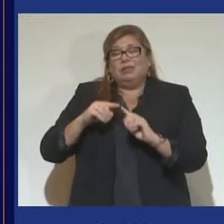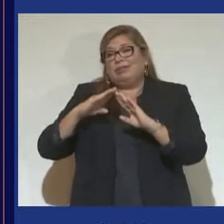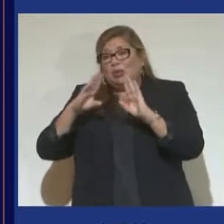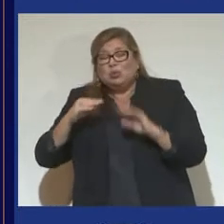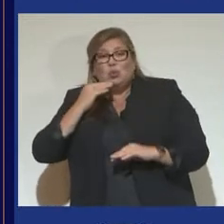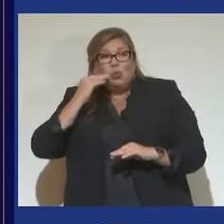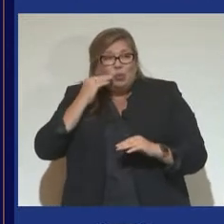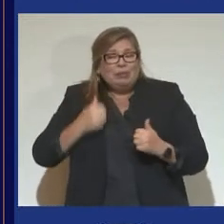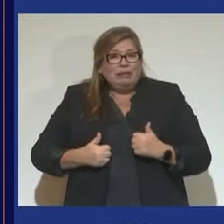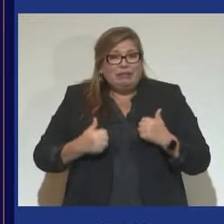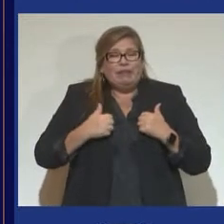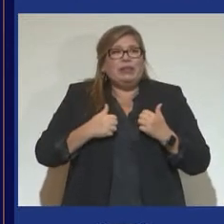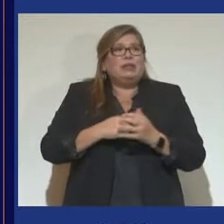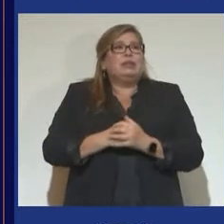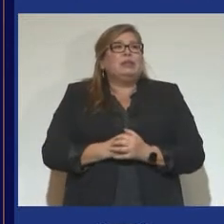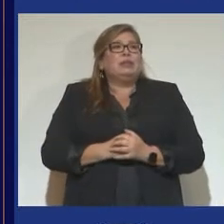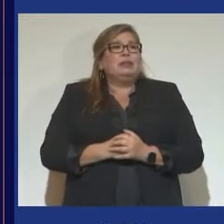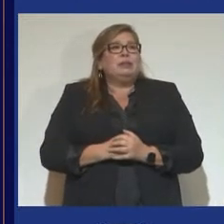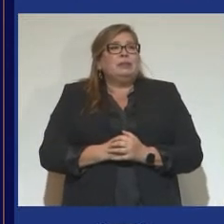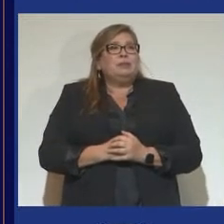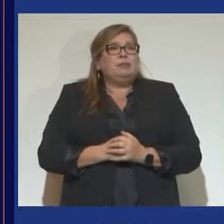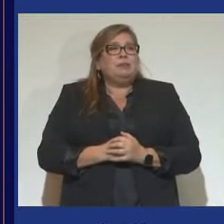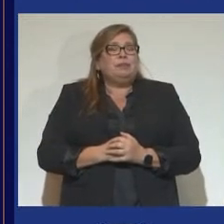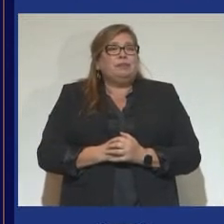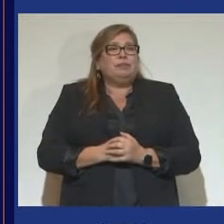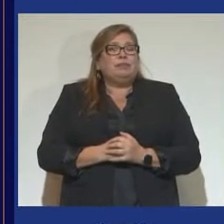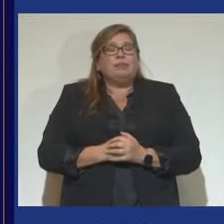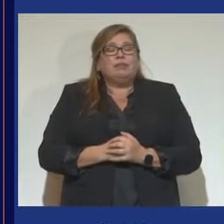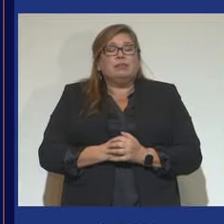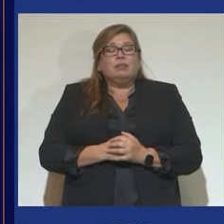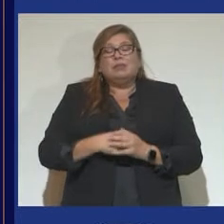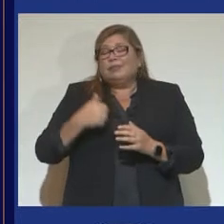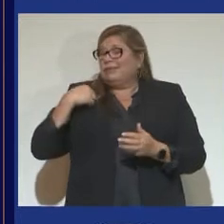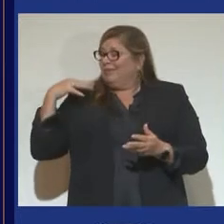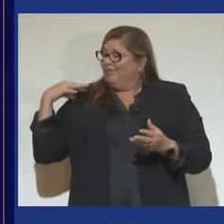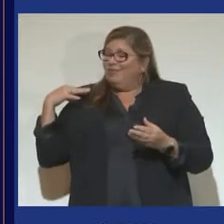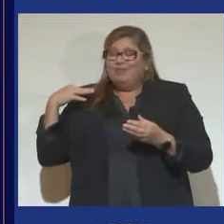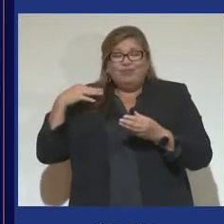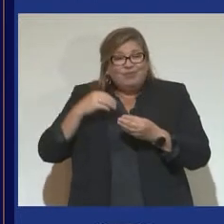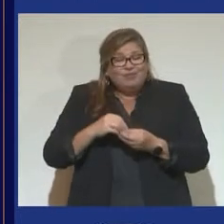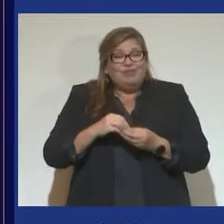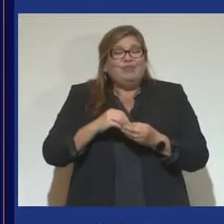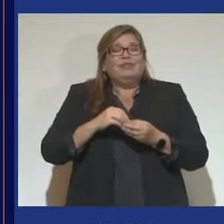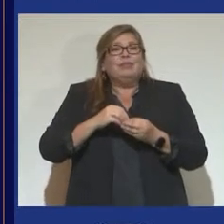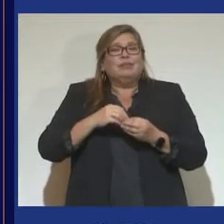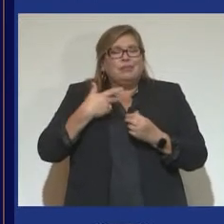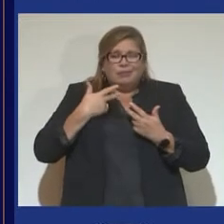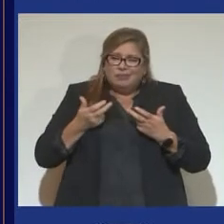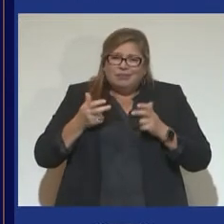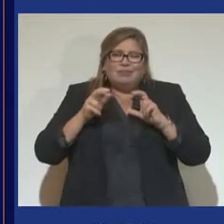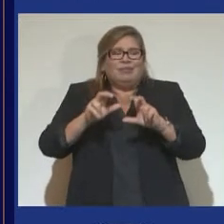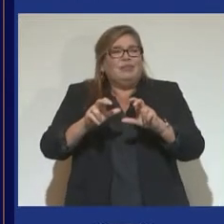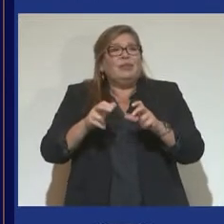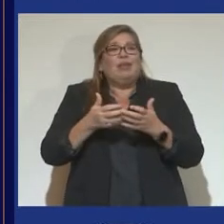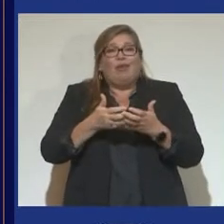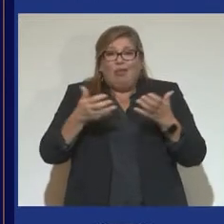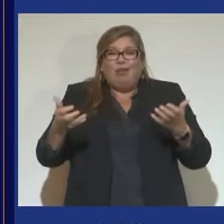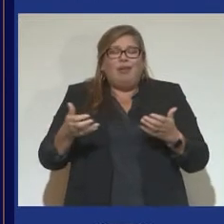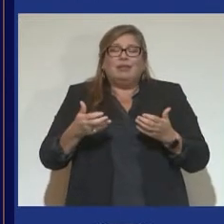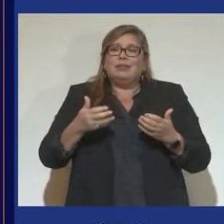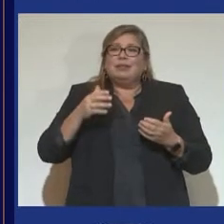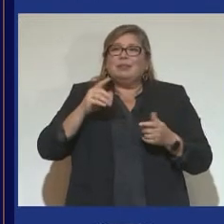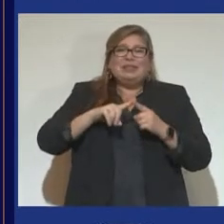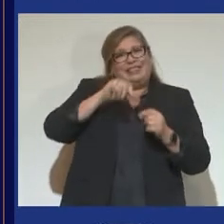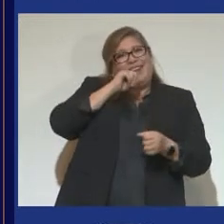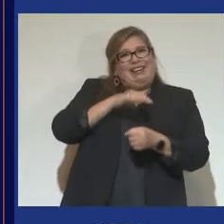miles de millones de dólares eso es lo que hemos visto en los últimos años eso no significa nada en cuanto a qué es lo que se ha producido ha producido mucho